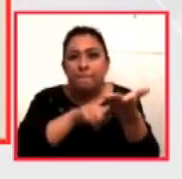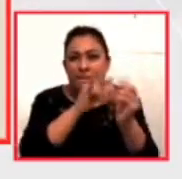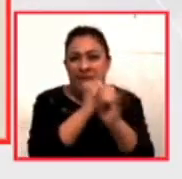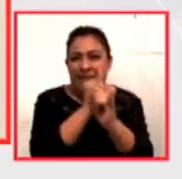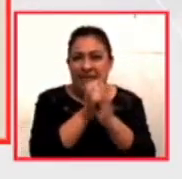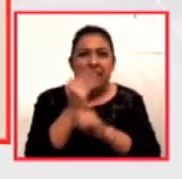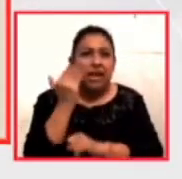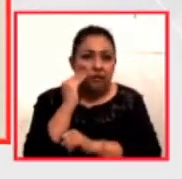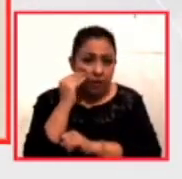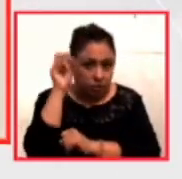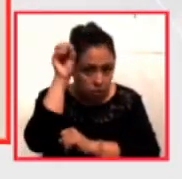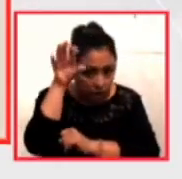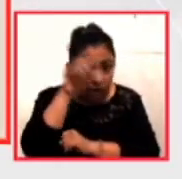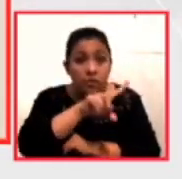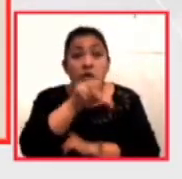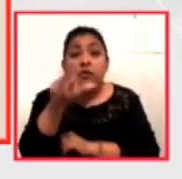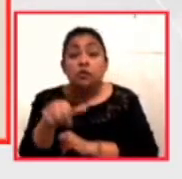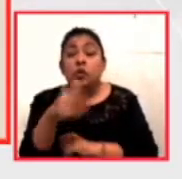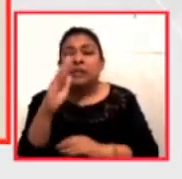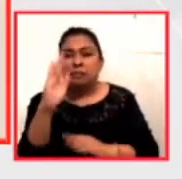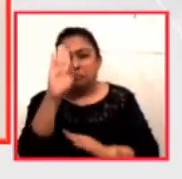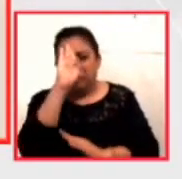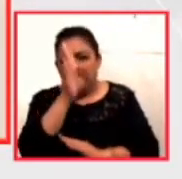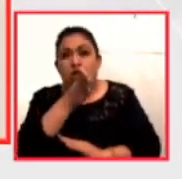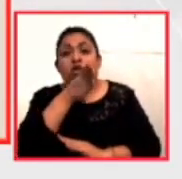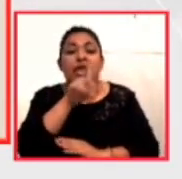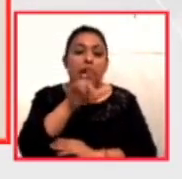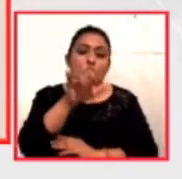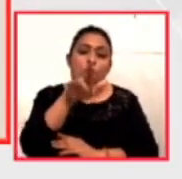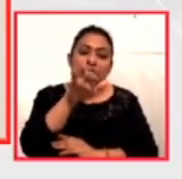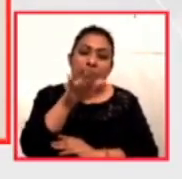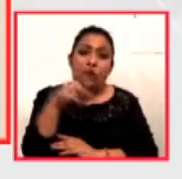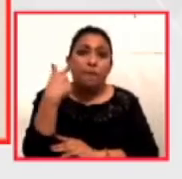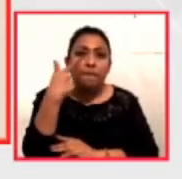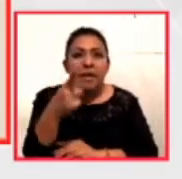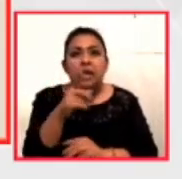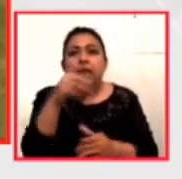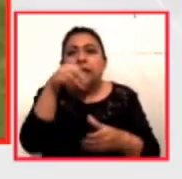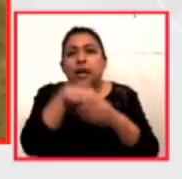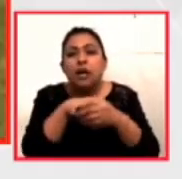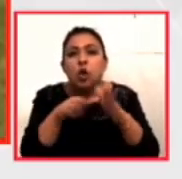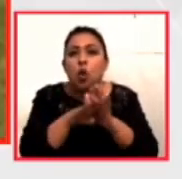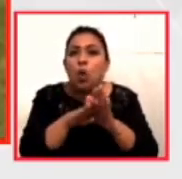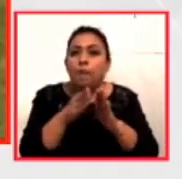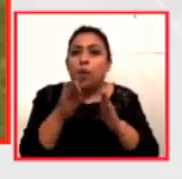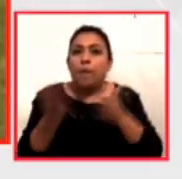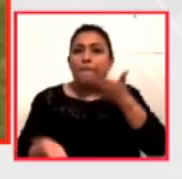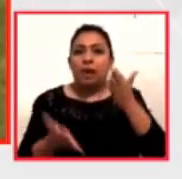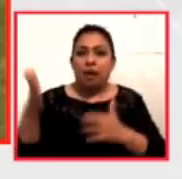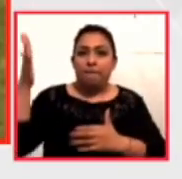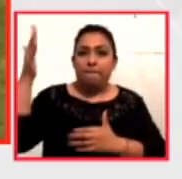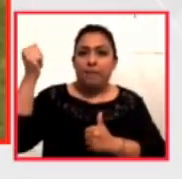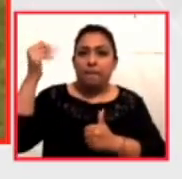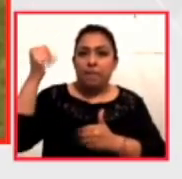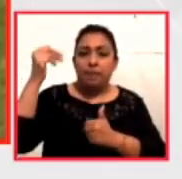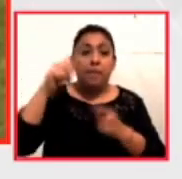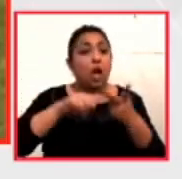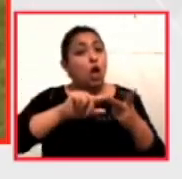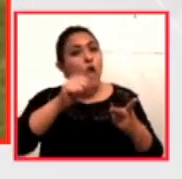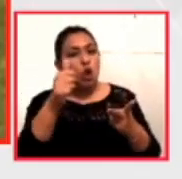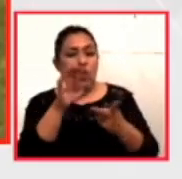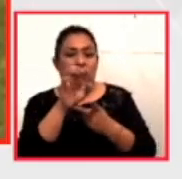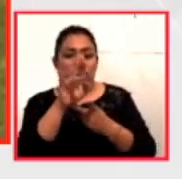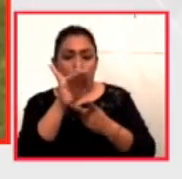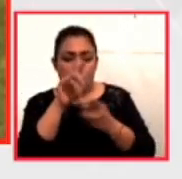Al mediodía, Leonardo Romero compartió algunos secretos de la interpretación del baile flamenco, mientras que los maestros Eustorgio Guzmán